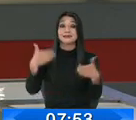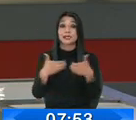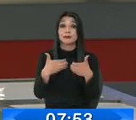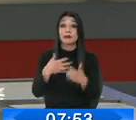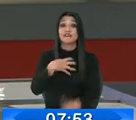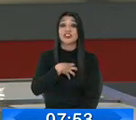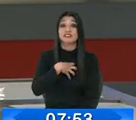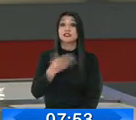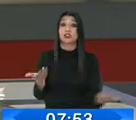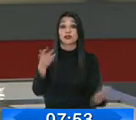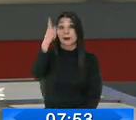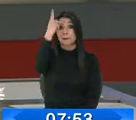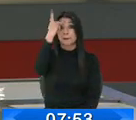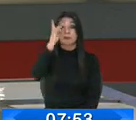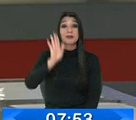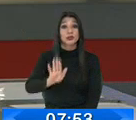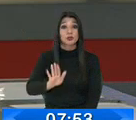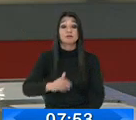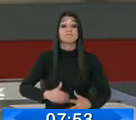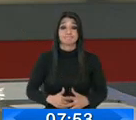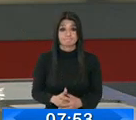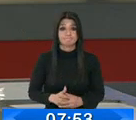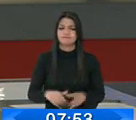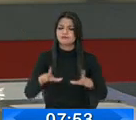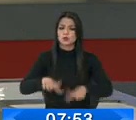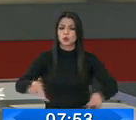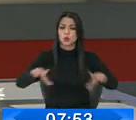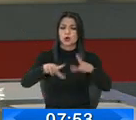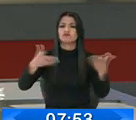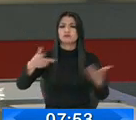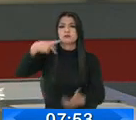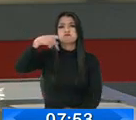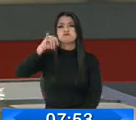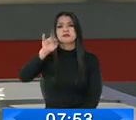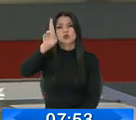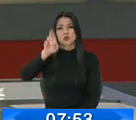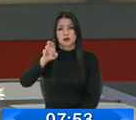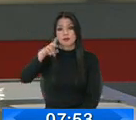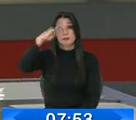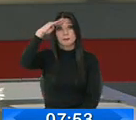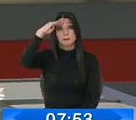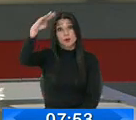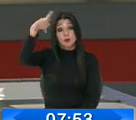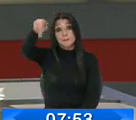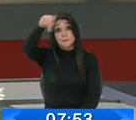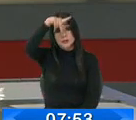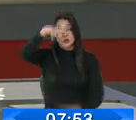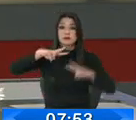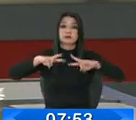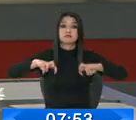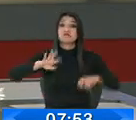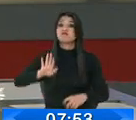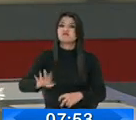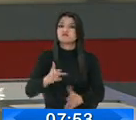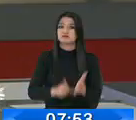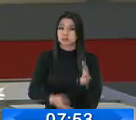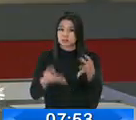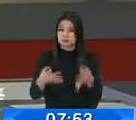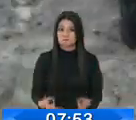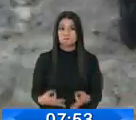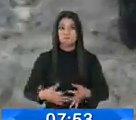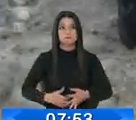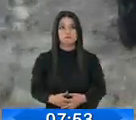Barcelona se precipitó a un abismo en la región de Piura. La policía peruana está investigando las causas de este hecho. Veamos.